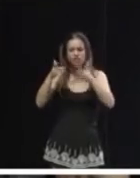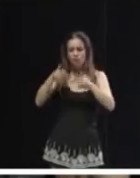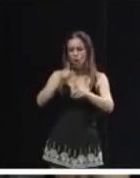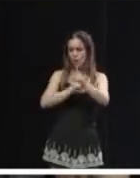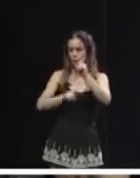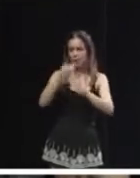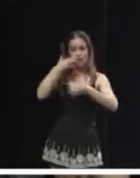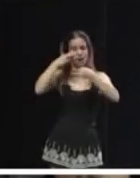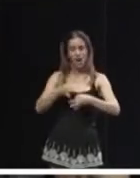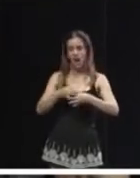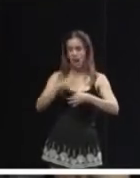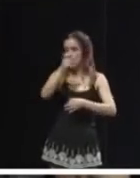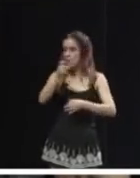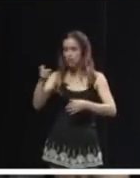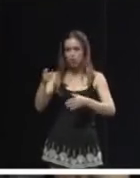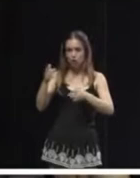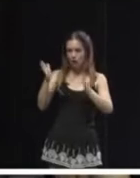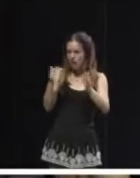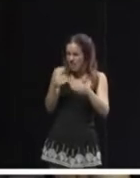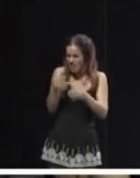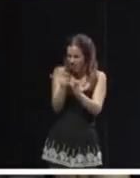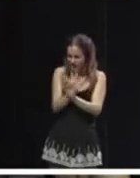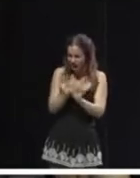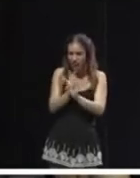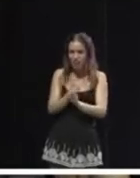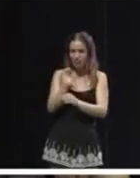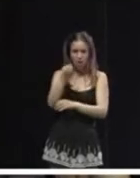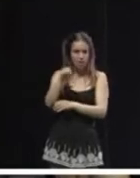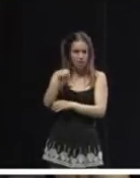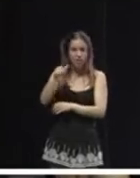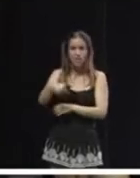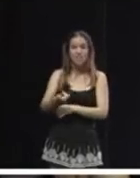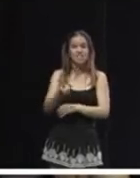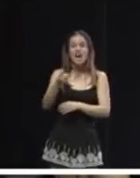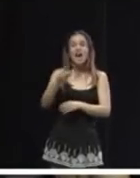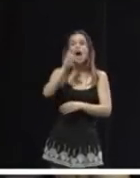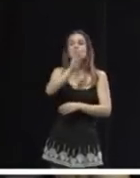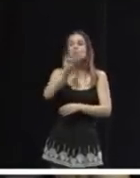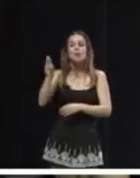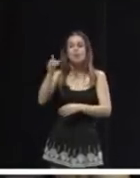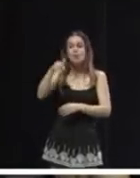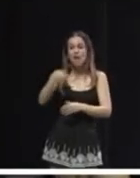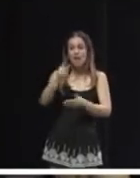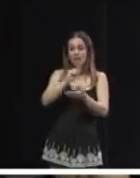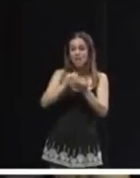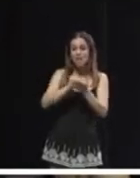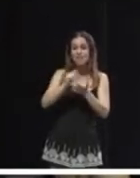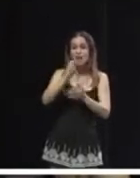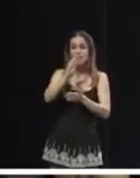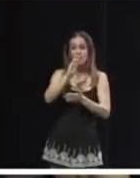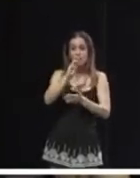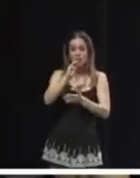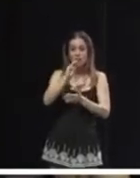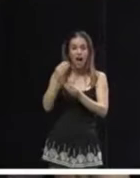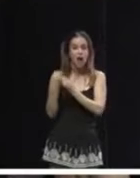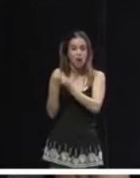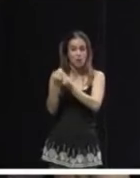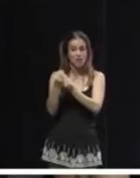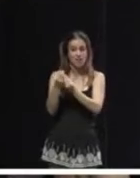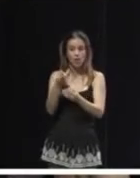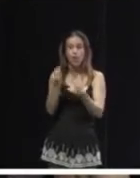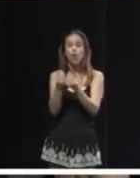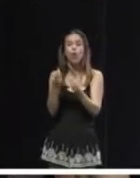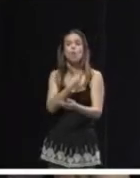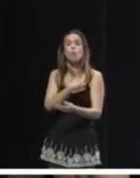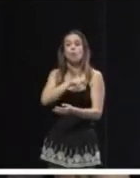que sí, que hay futuro, que no vamos a dejar escribirle ni al Partido Popular, ni al Partido Popular, acompañado de Vox,